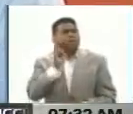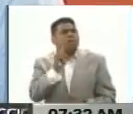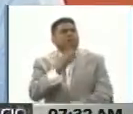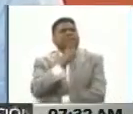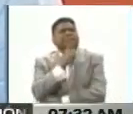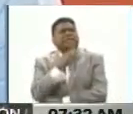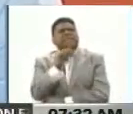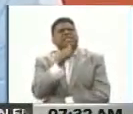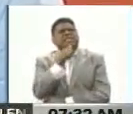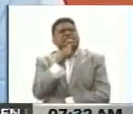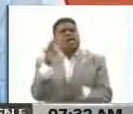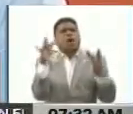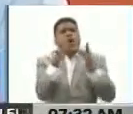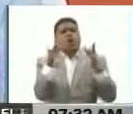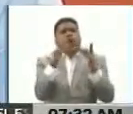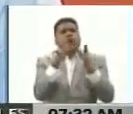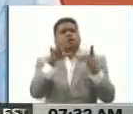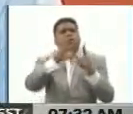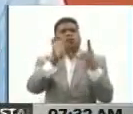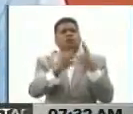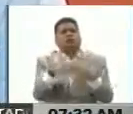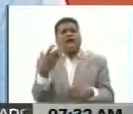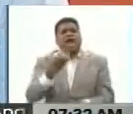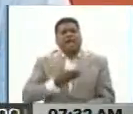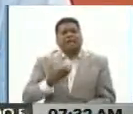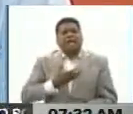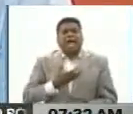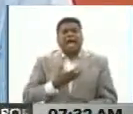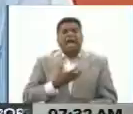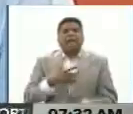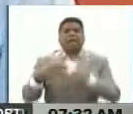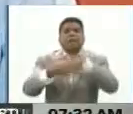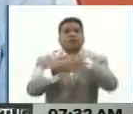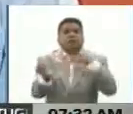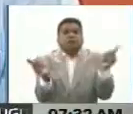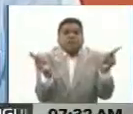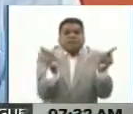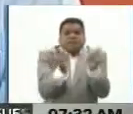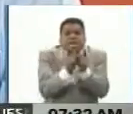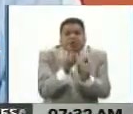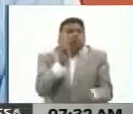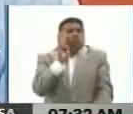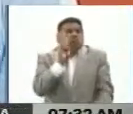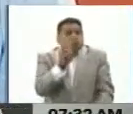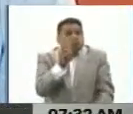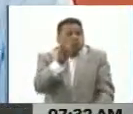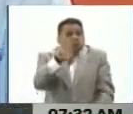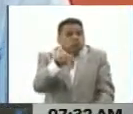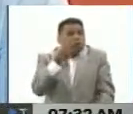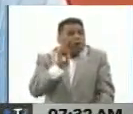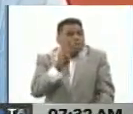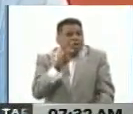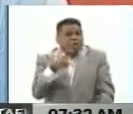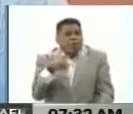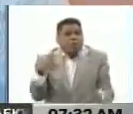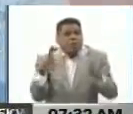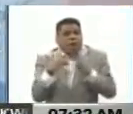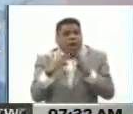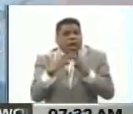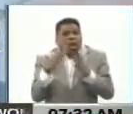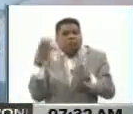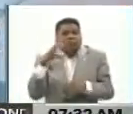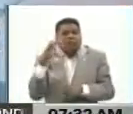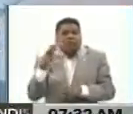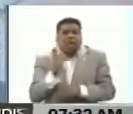son alcaldes o alcaldesas de municipios muy pequeños que a veces no logramos ver desde Caracas. Entonces ir al encuentro de todas esas iniciativas